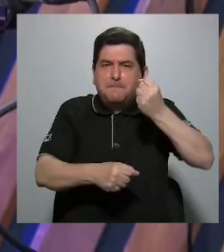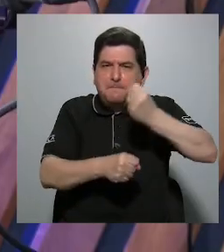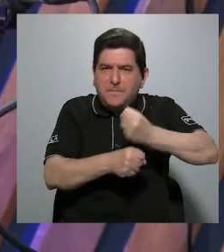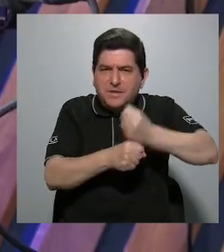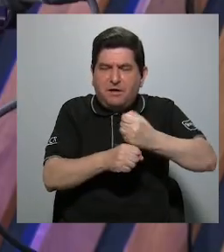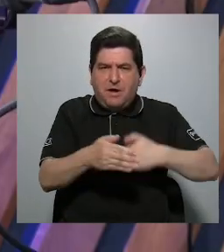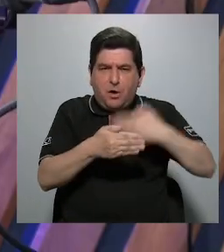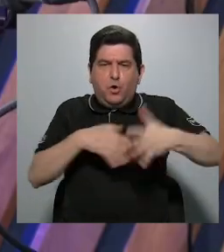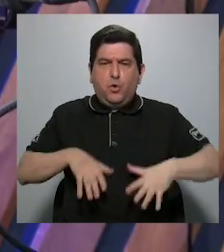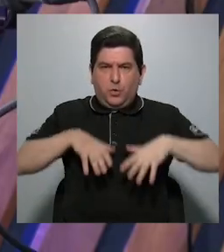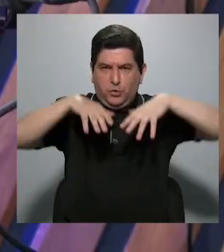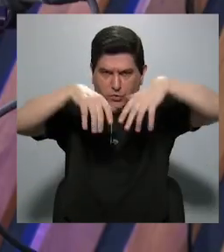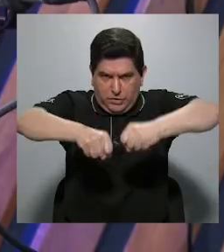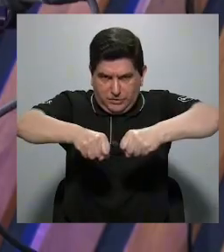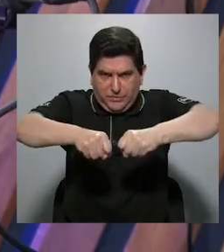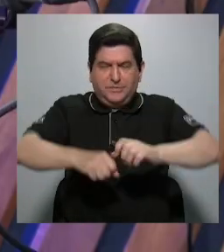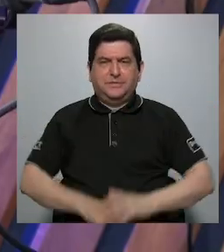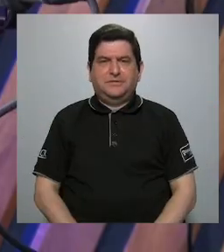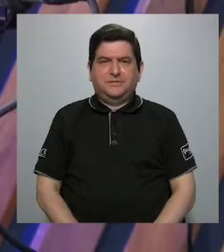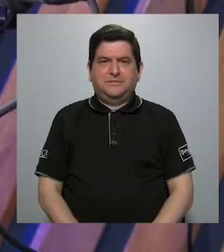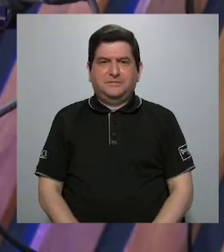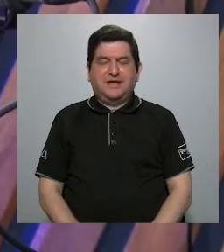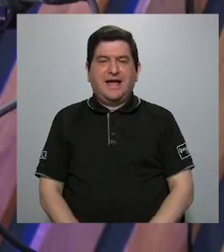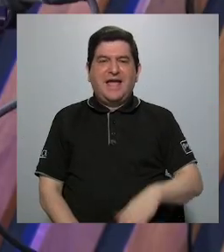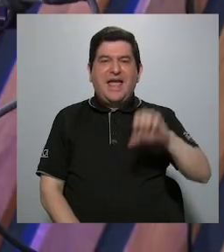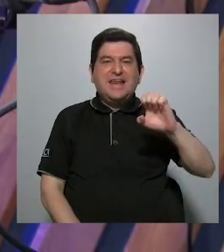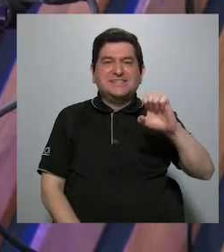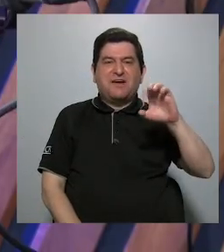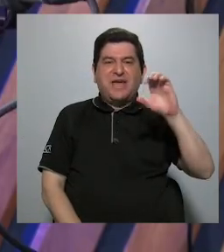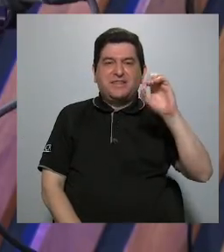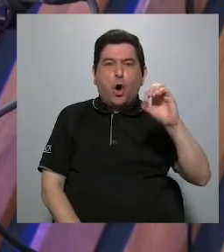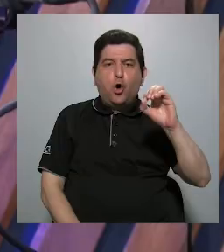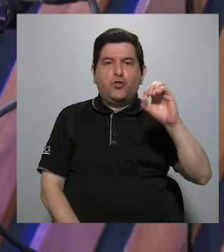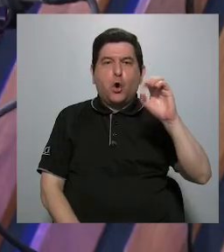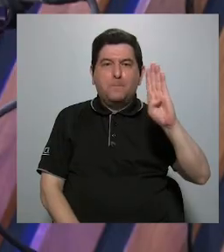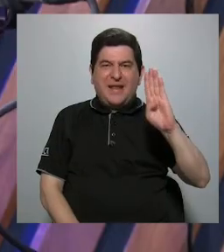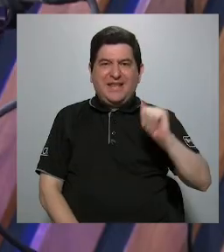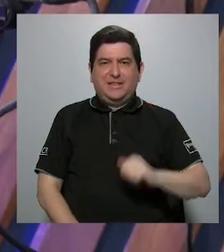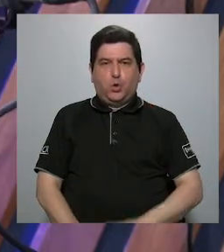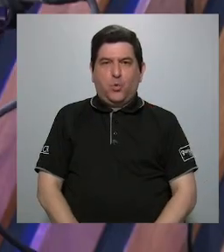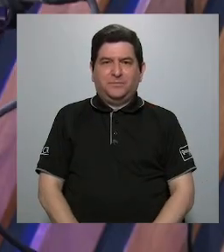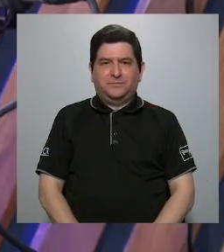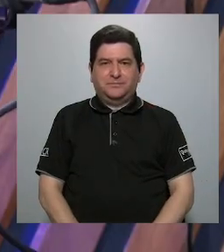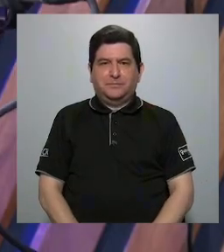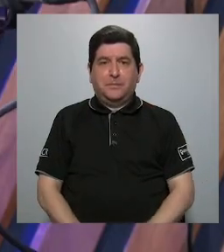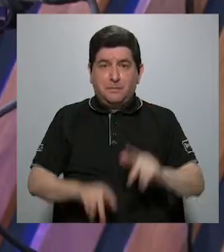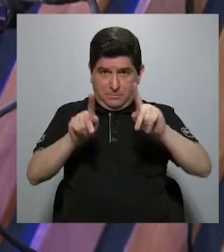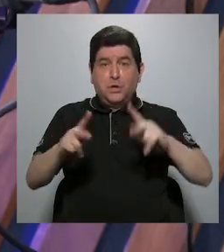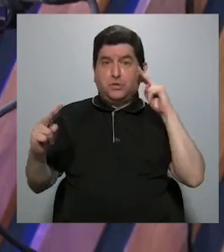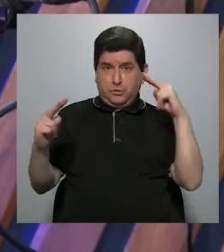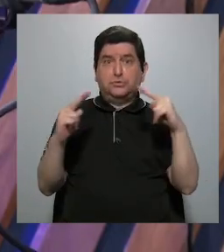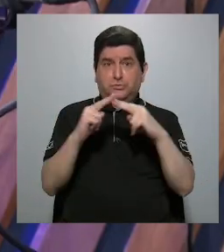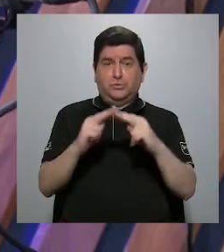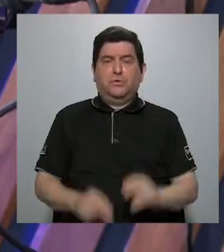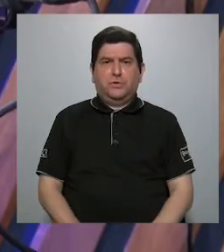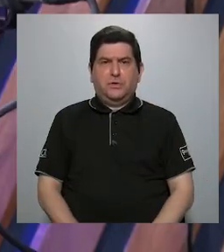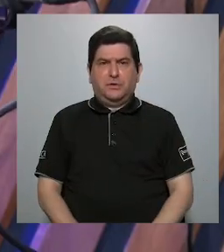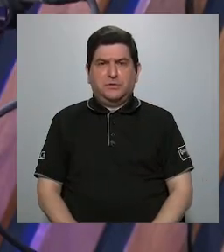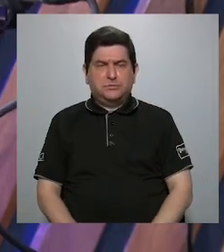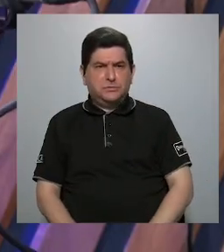el primer trabajo después de graduarse de doña Elizabeth Odio Benito, que muchos